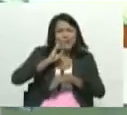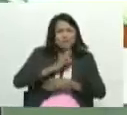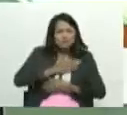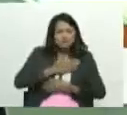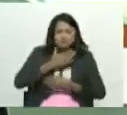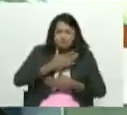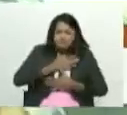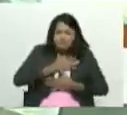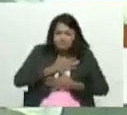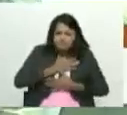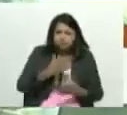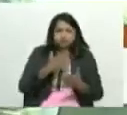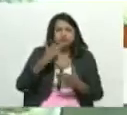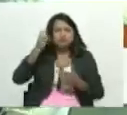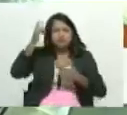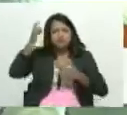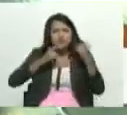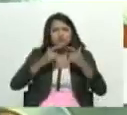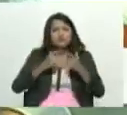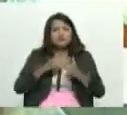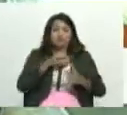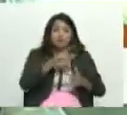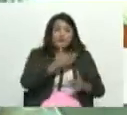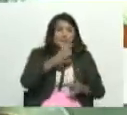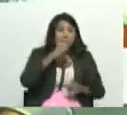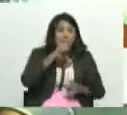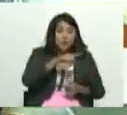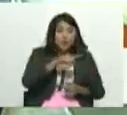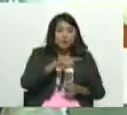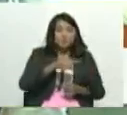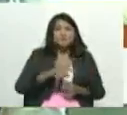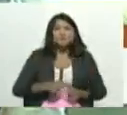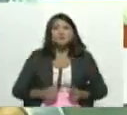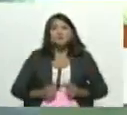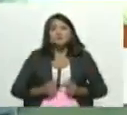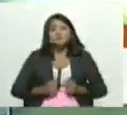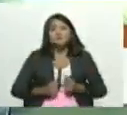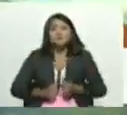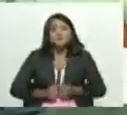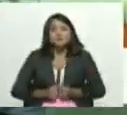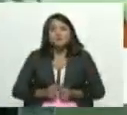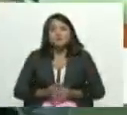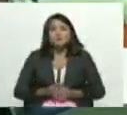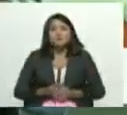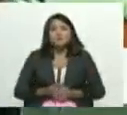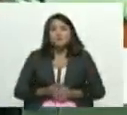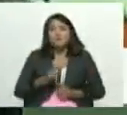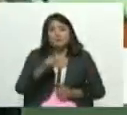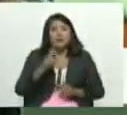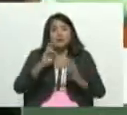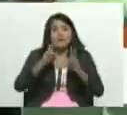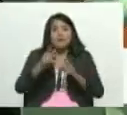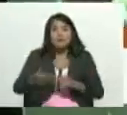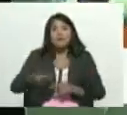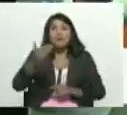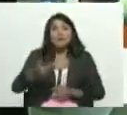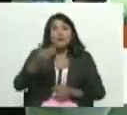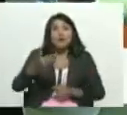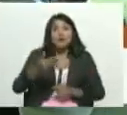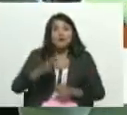chavista o el comandante maduro presidente maduro son temas a ser impactados en una Cumbre